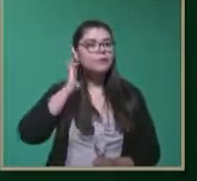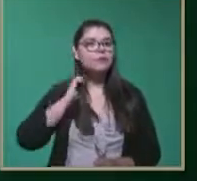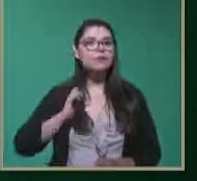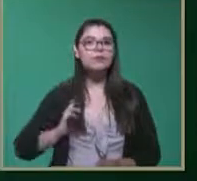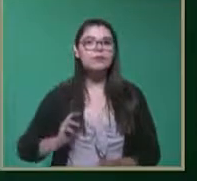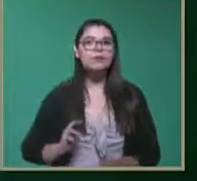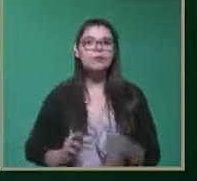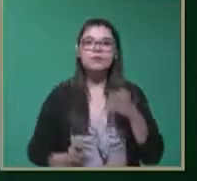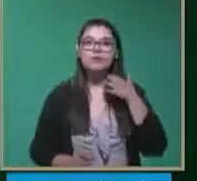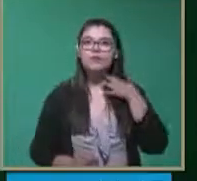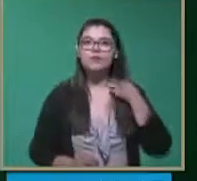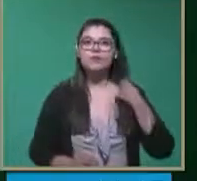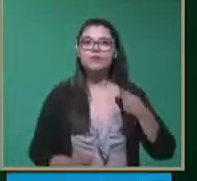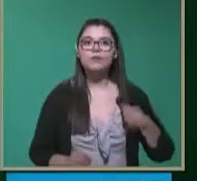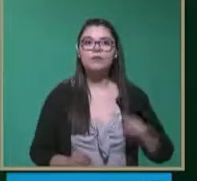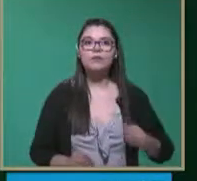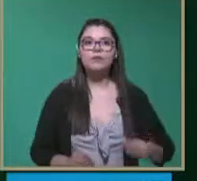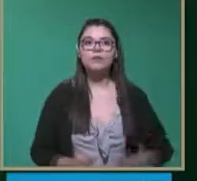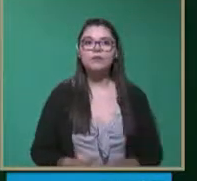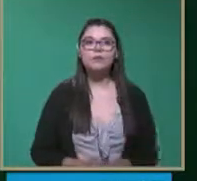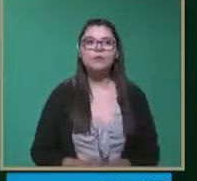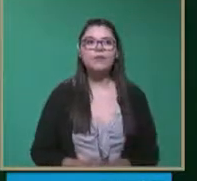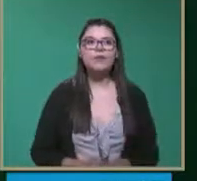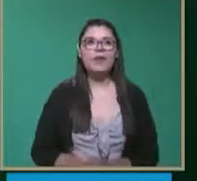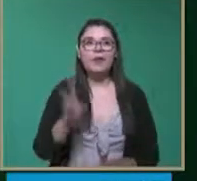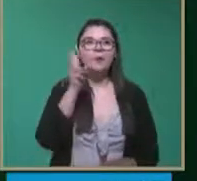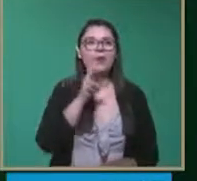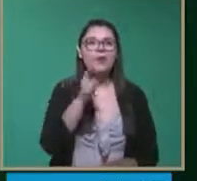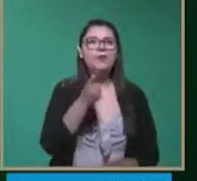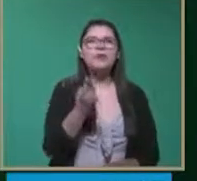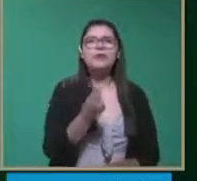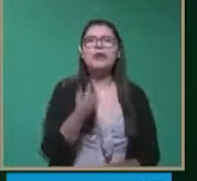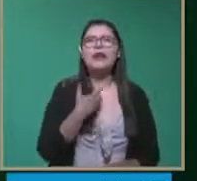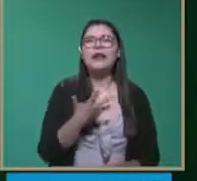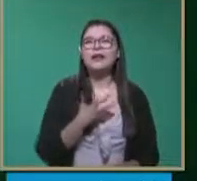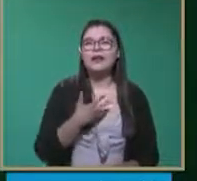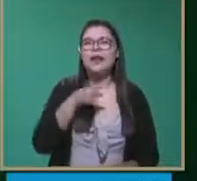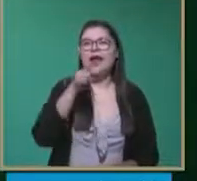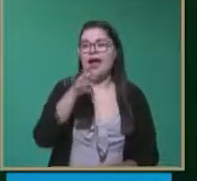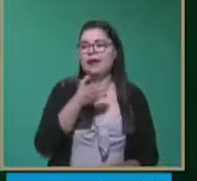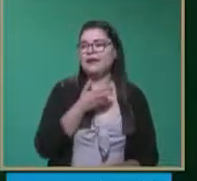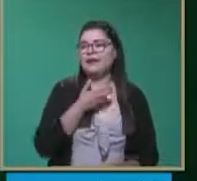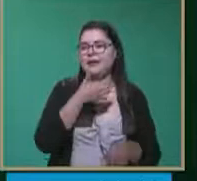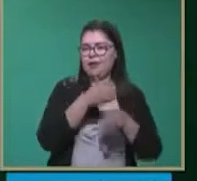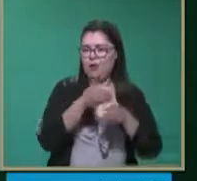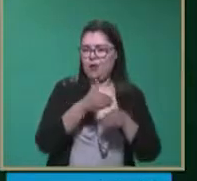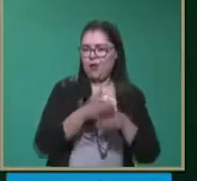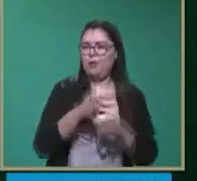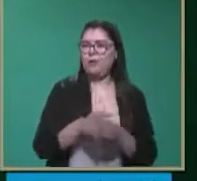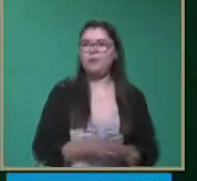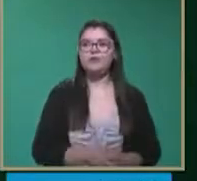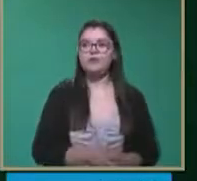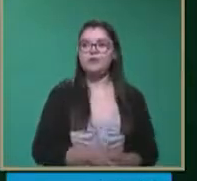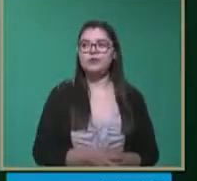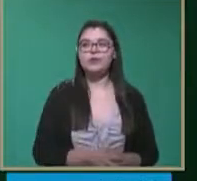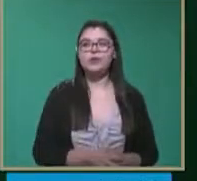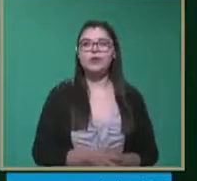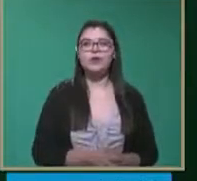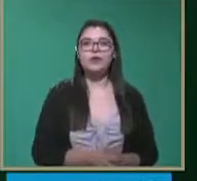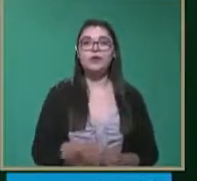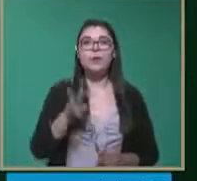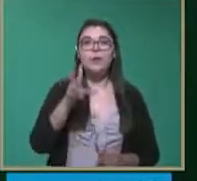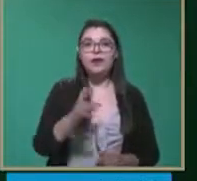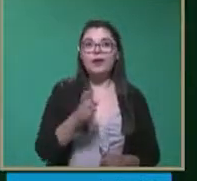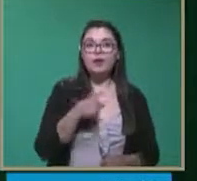tiene números. Tiene números, por eso su nombre, ¿verdad? Y es una línea recta. Recta. Por eso se llama recta